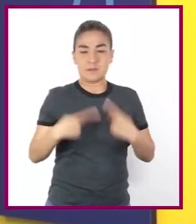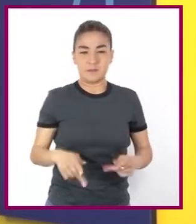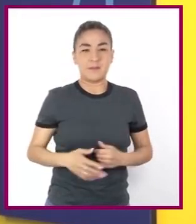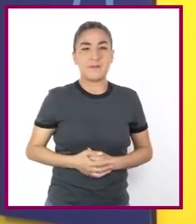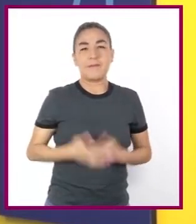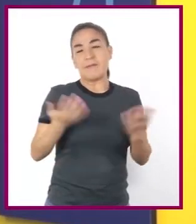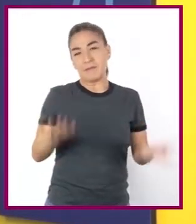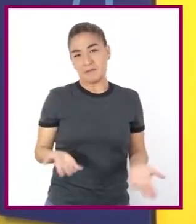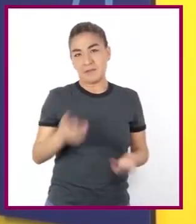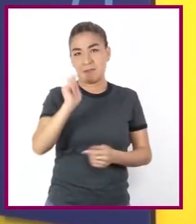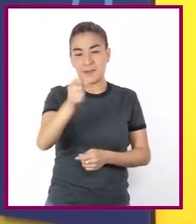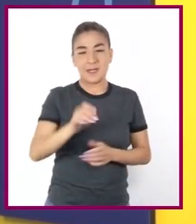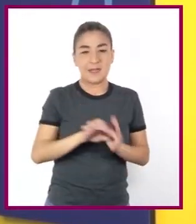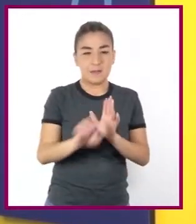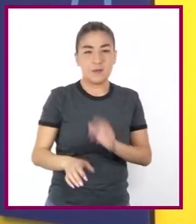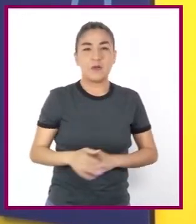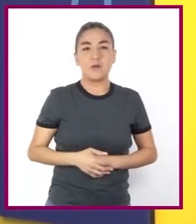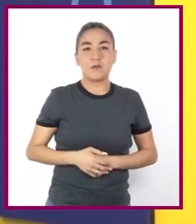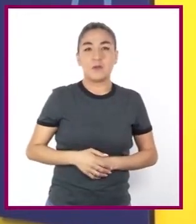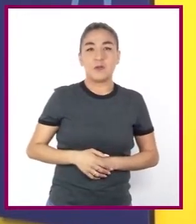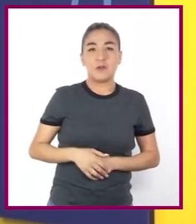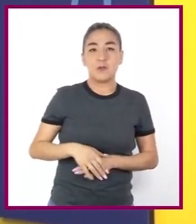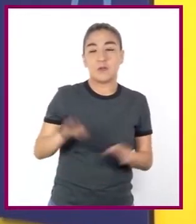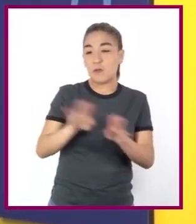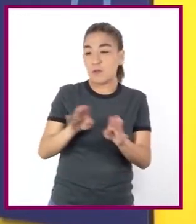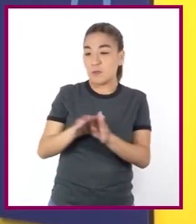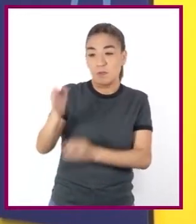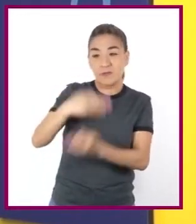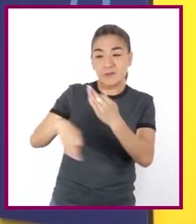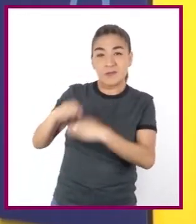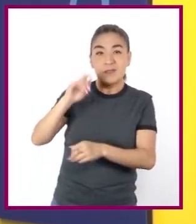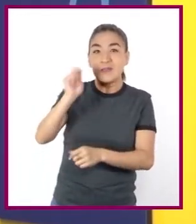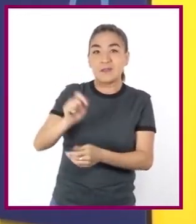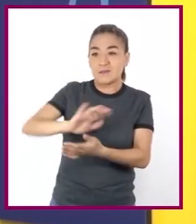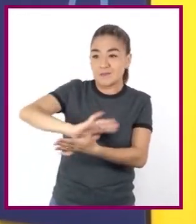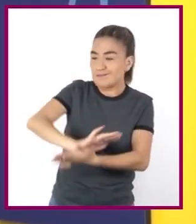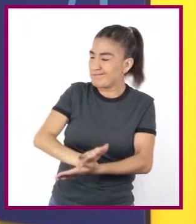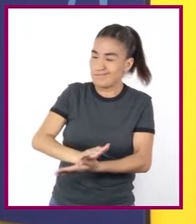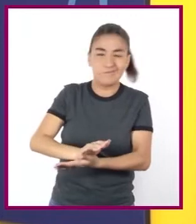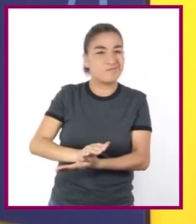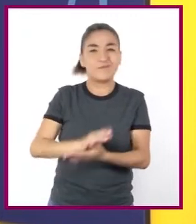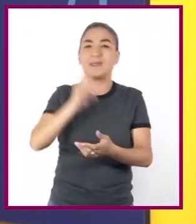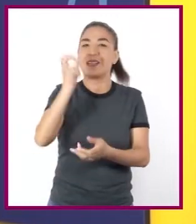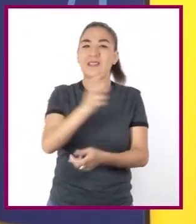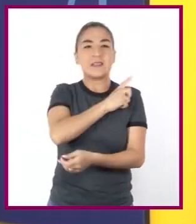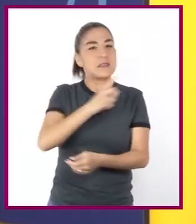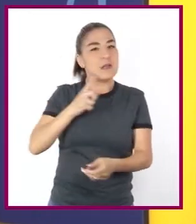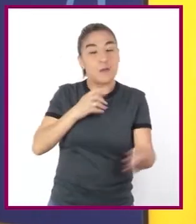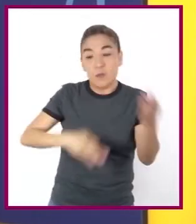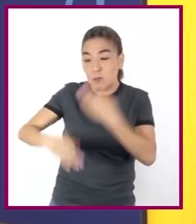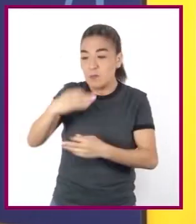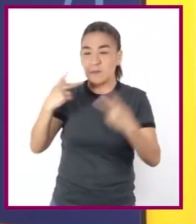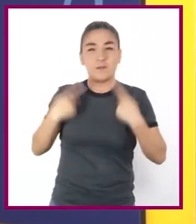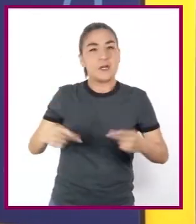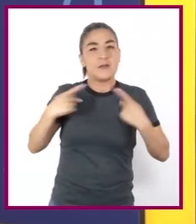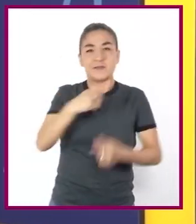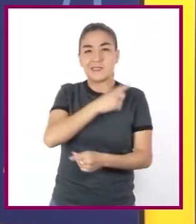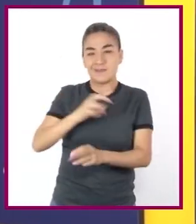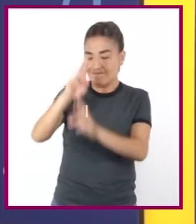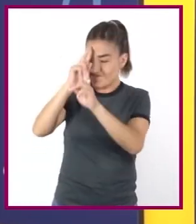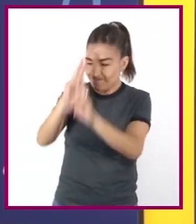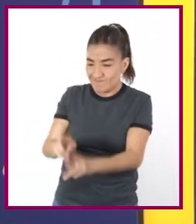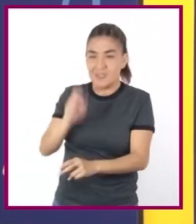decir, nadie puede ser discriminado. Todas y todos debemos ser tratados con igualdad,